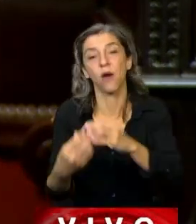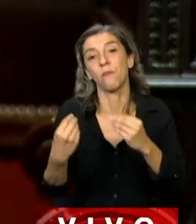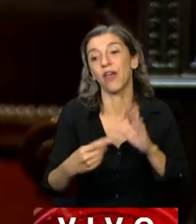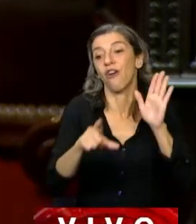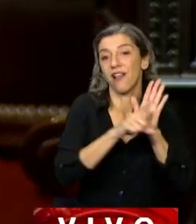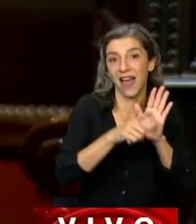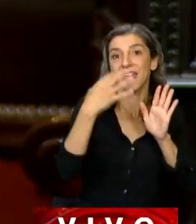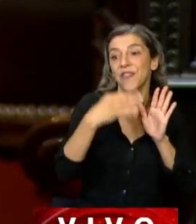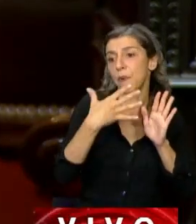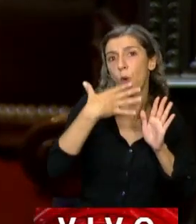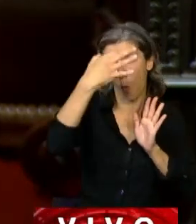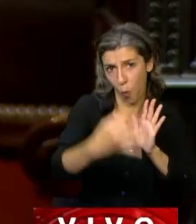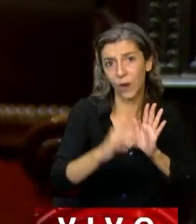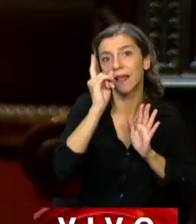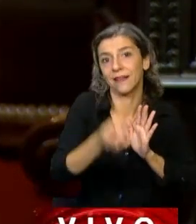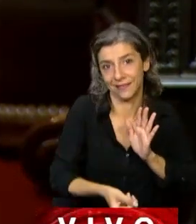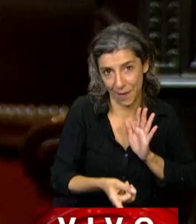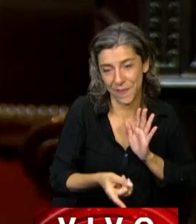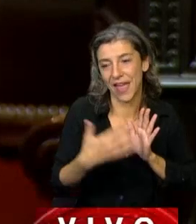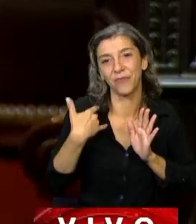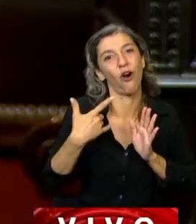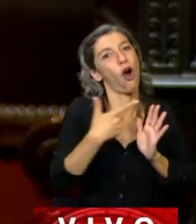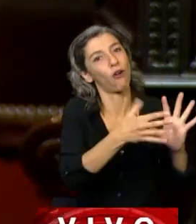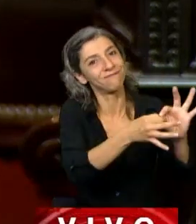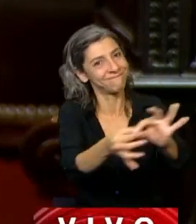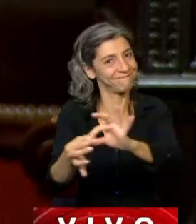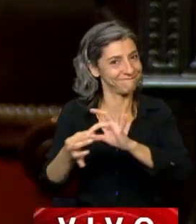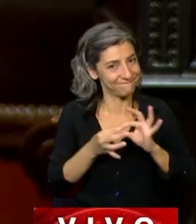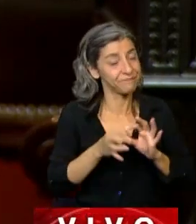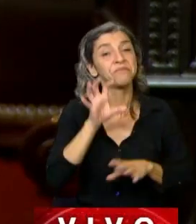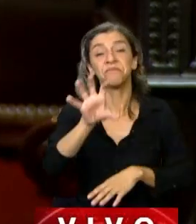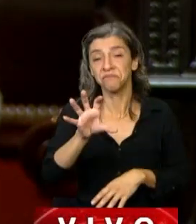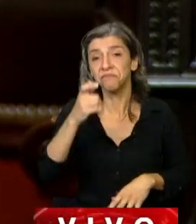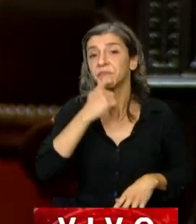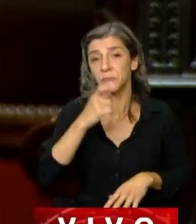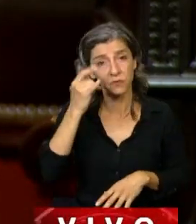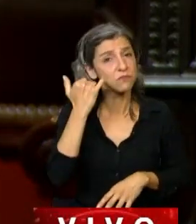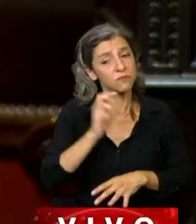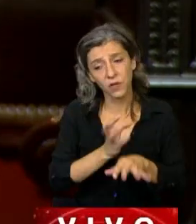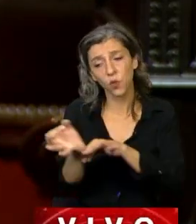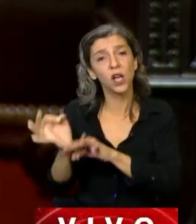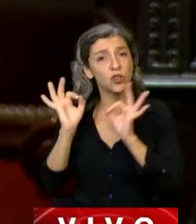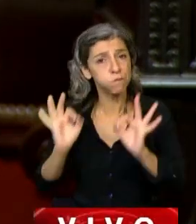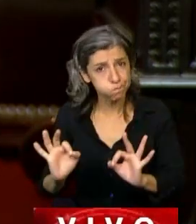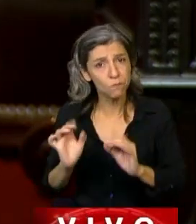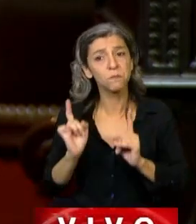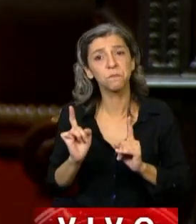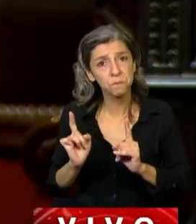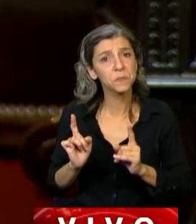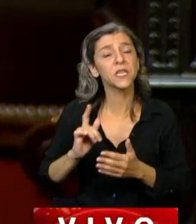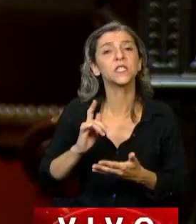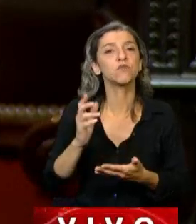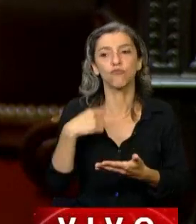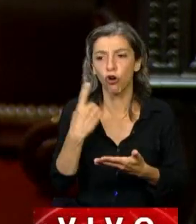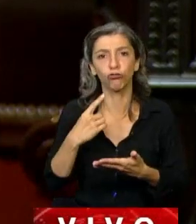y se cumple en la administración, en la provincia de Mendoza esa educación se incluyó en las currículas a través